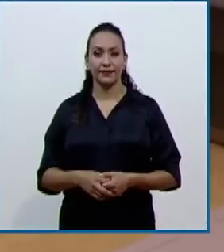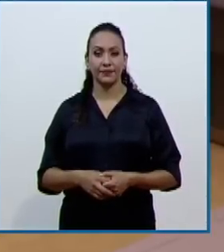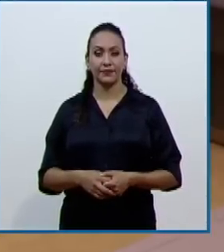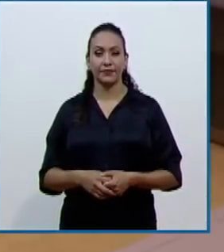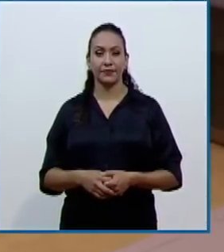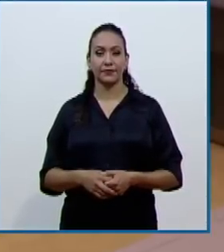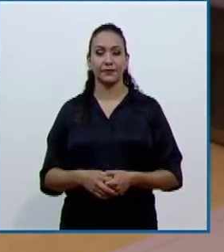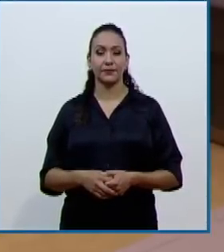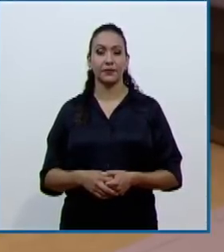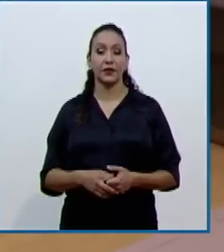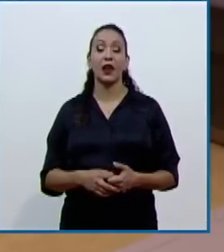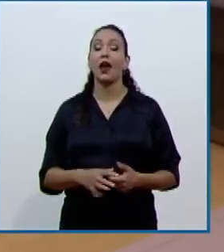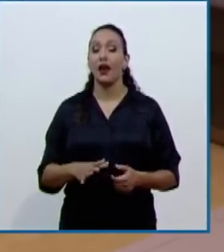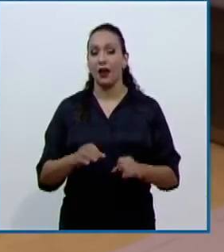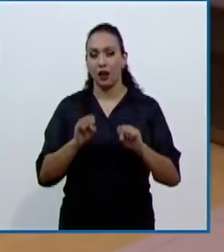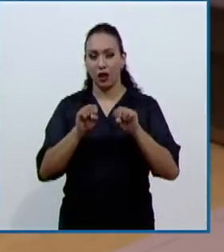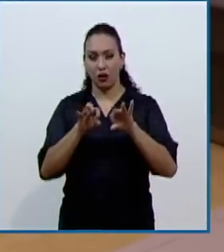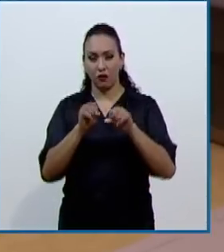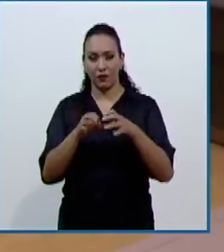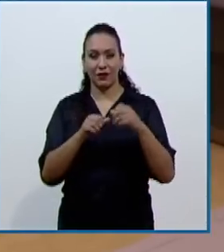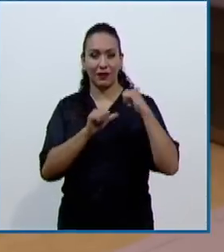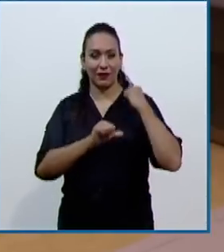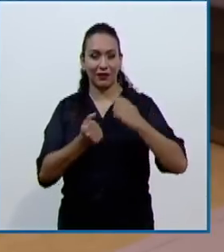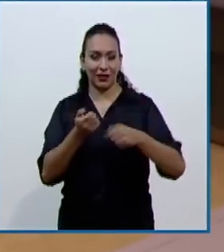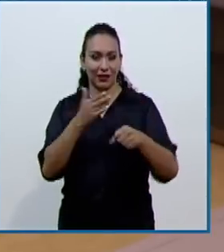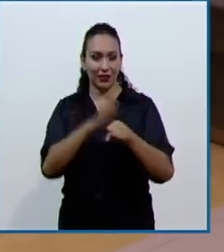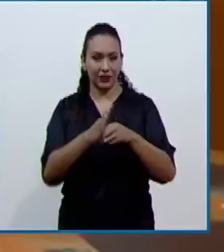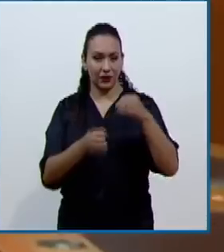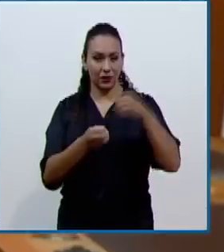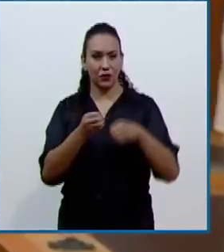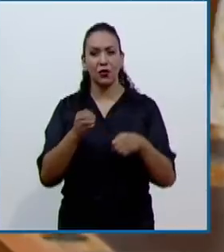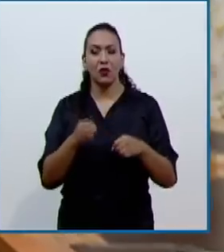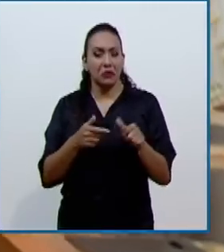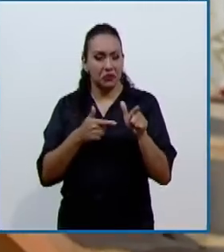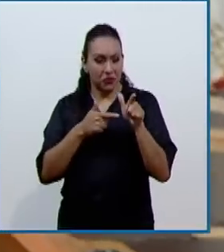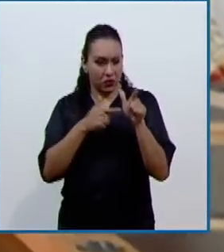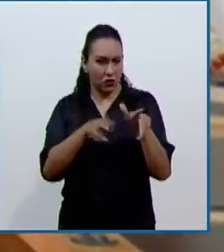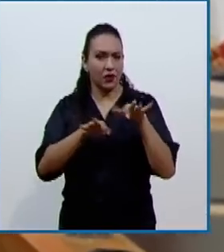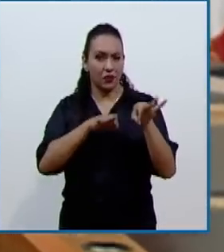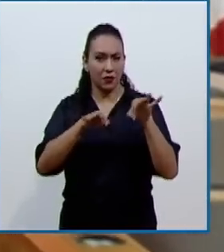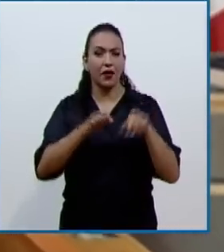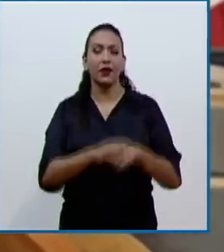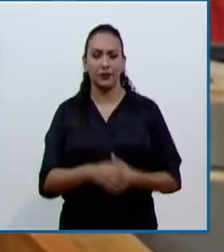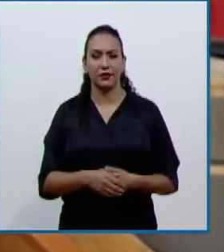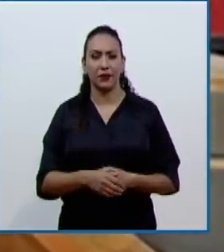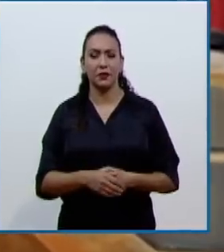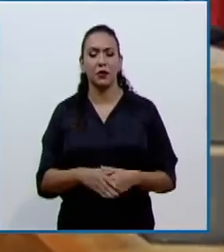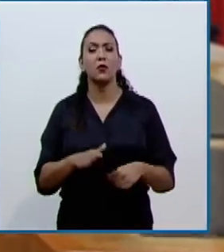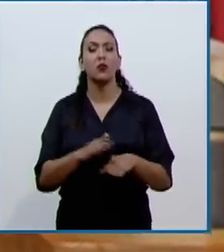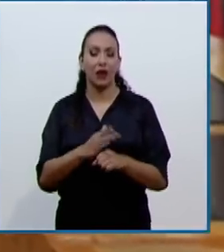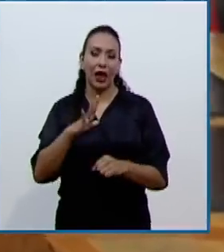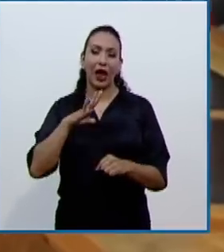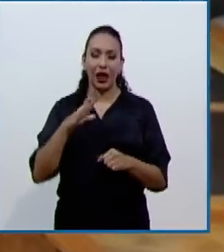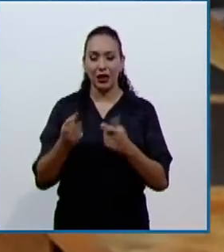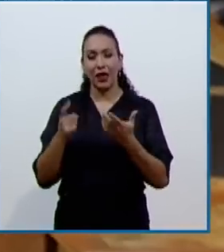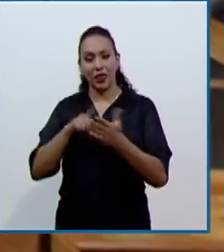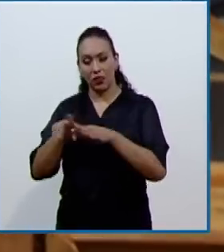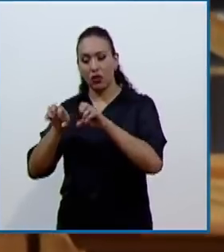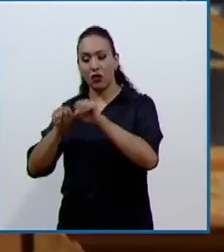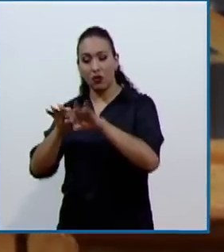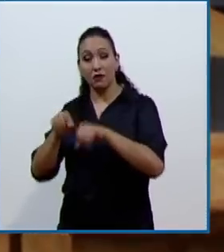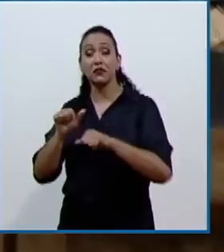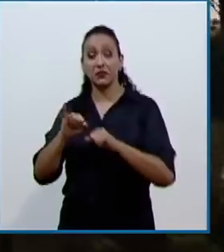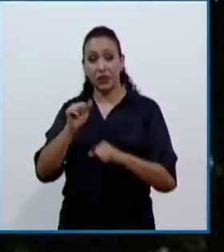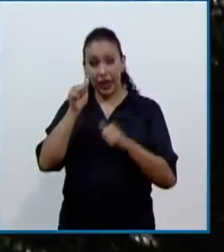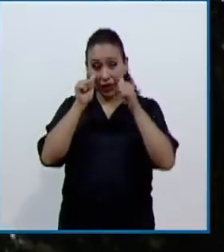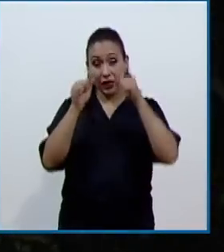La Administración de Justicia no se ha detenido, pues desde la suspensión parcial de actividades del Poder Judicial de la Federación, se han atendido más